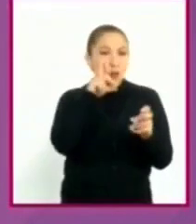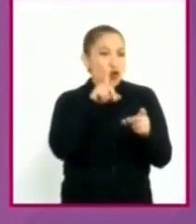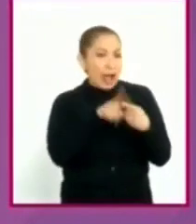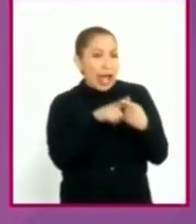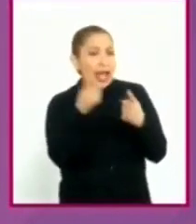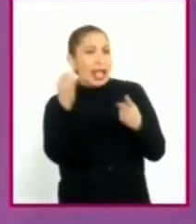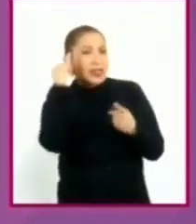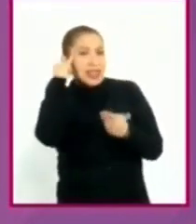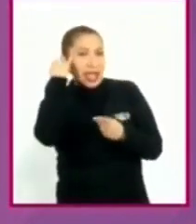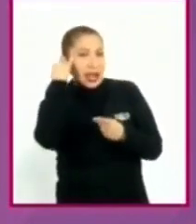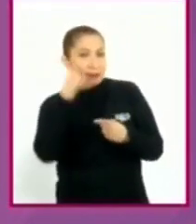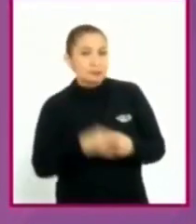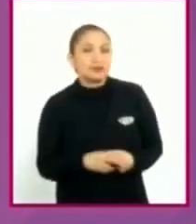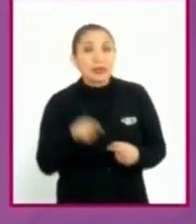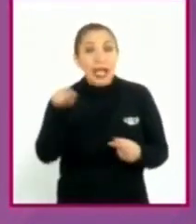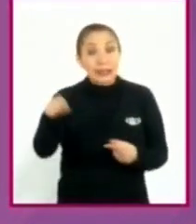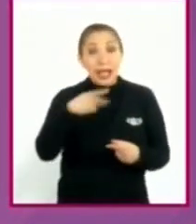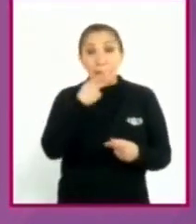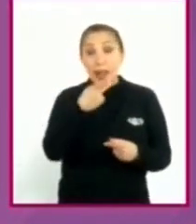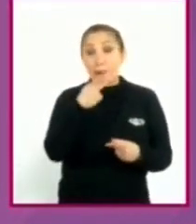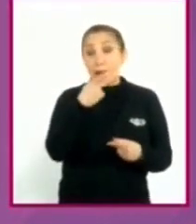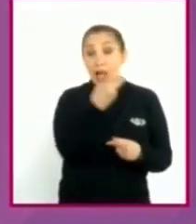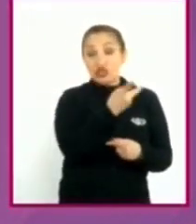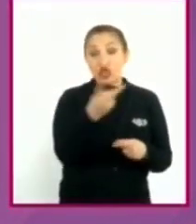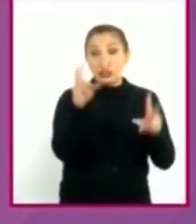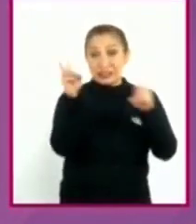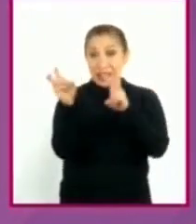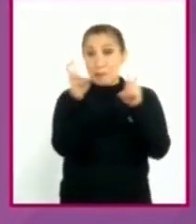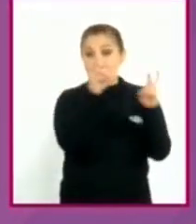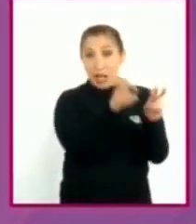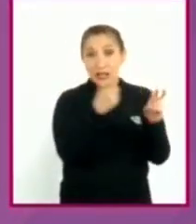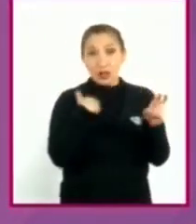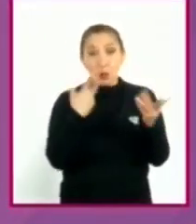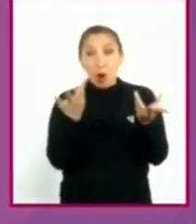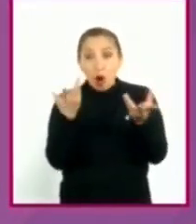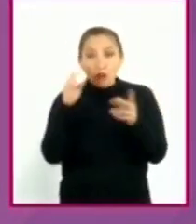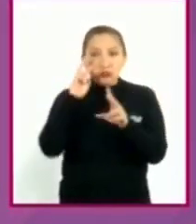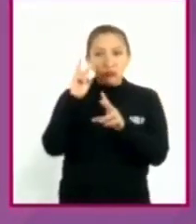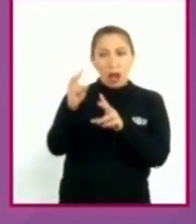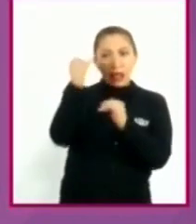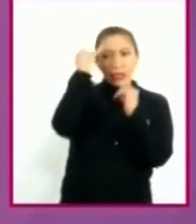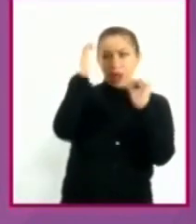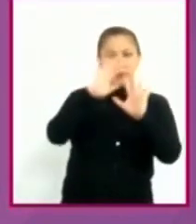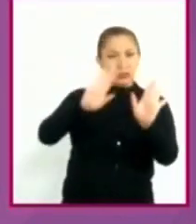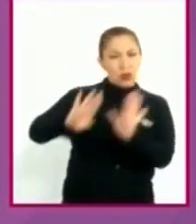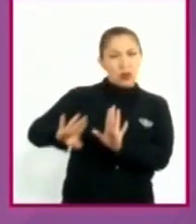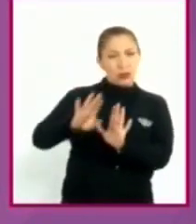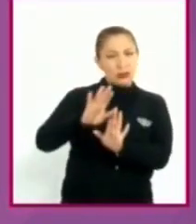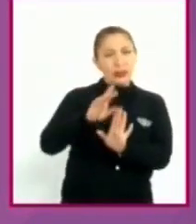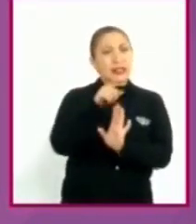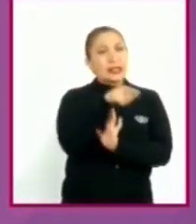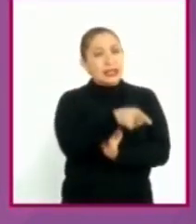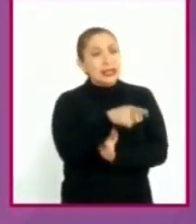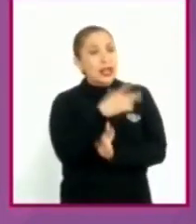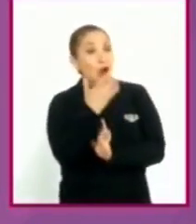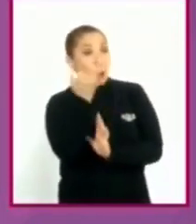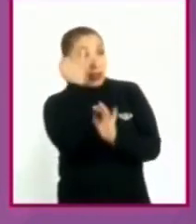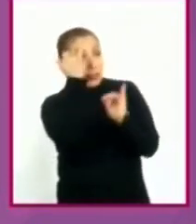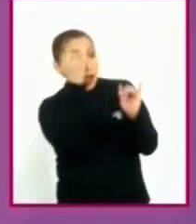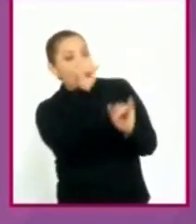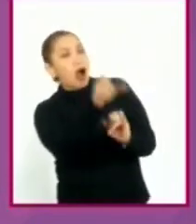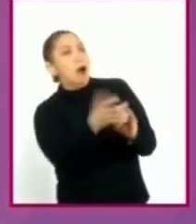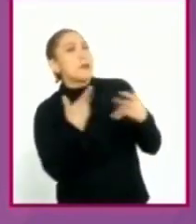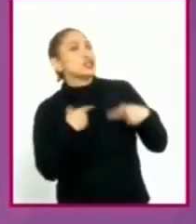y lo indígena. Ella abordaba ambas temáticas sin apegarse a un programa de ideas específico y sin idealizar a